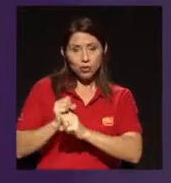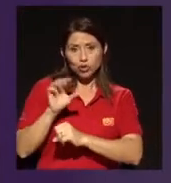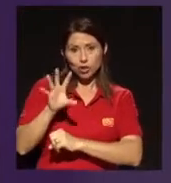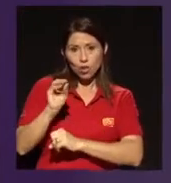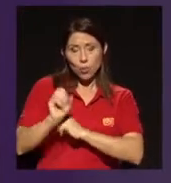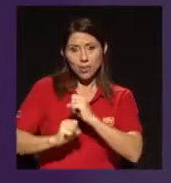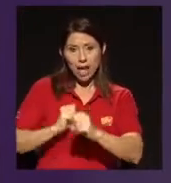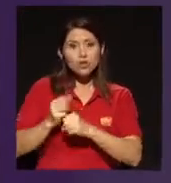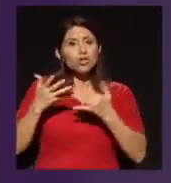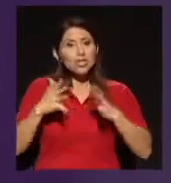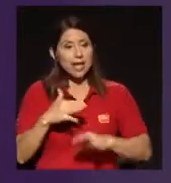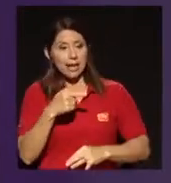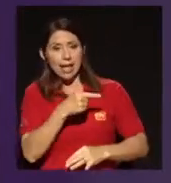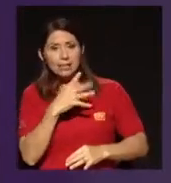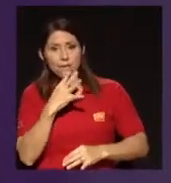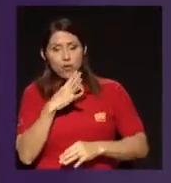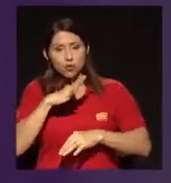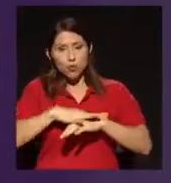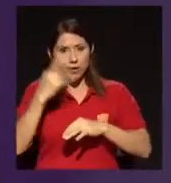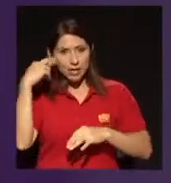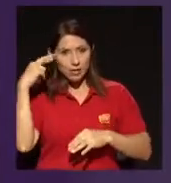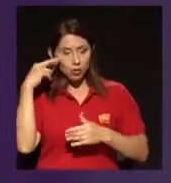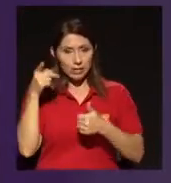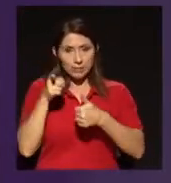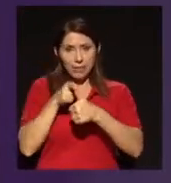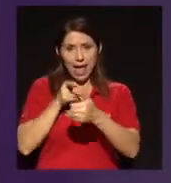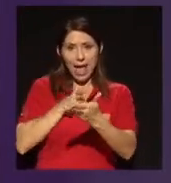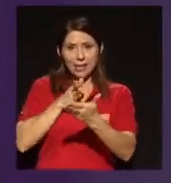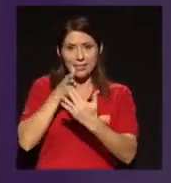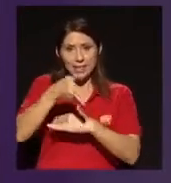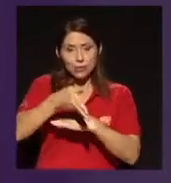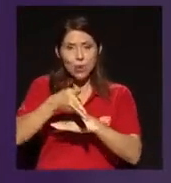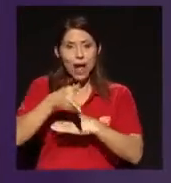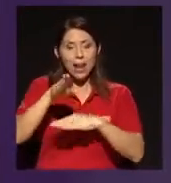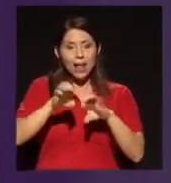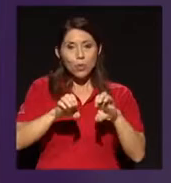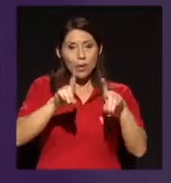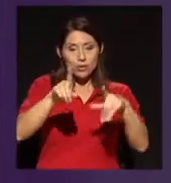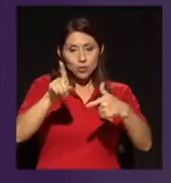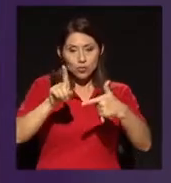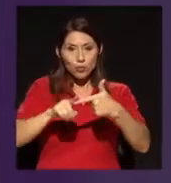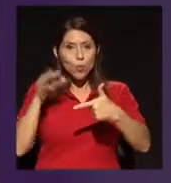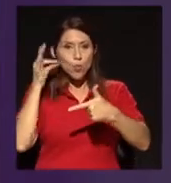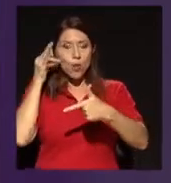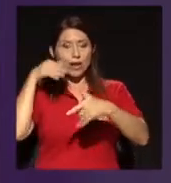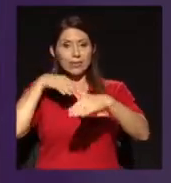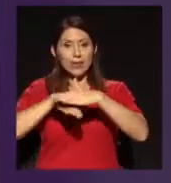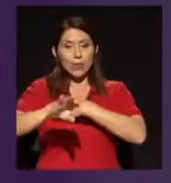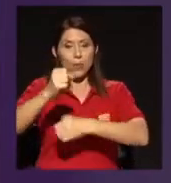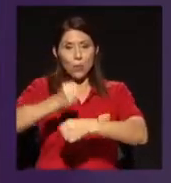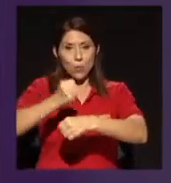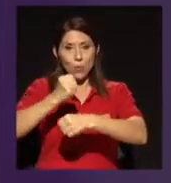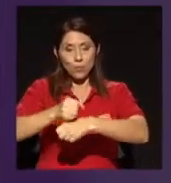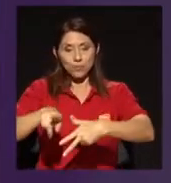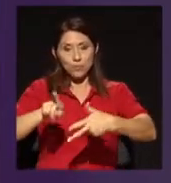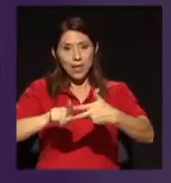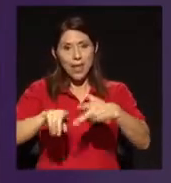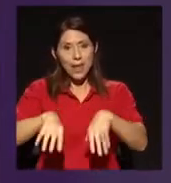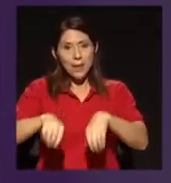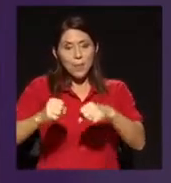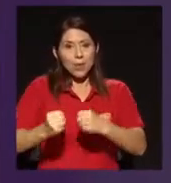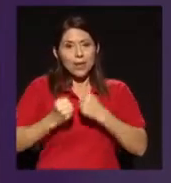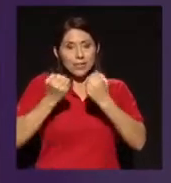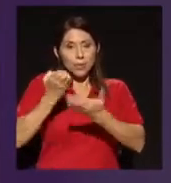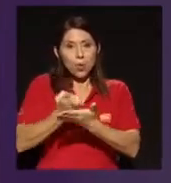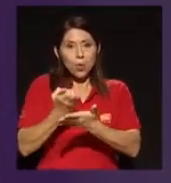razones, el acceso a la educación, el acceso a las mujeres a la fuerza laboral, el empoderamiento económico y el